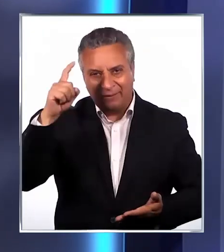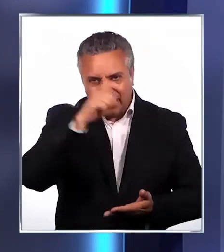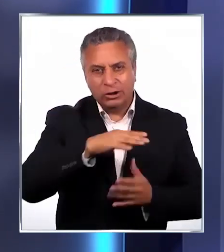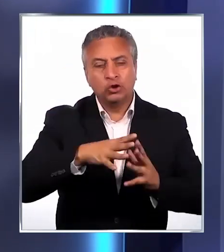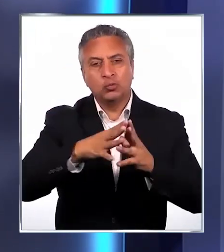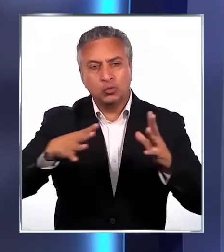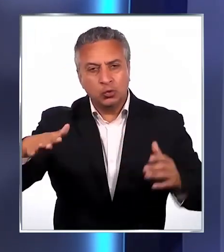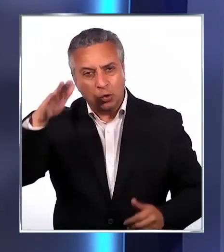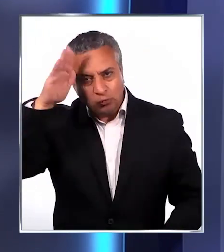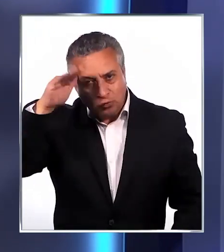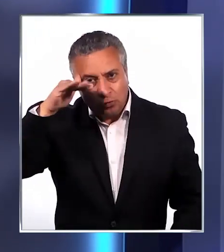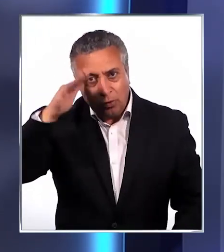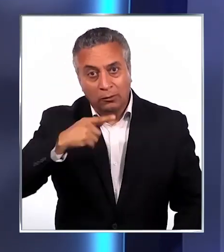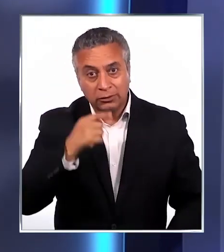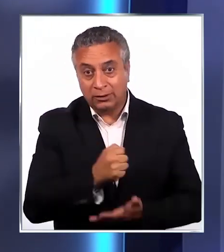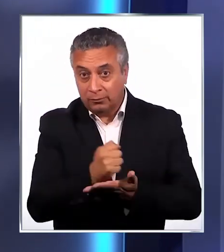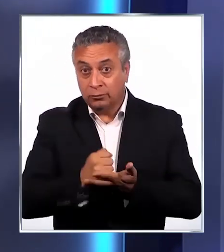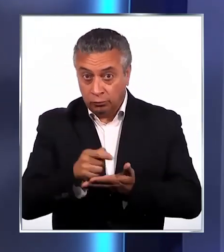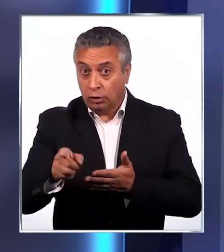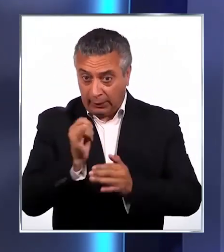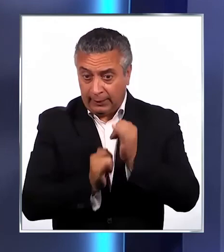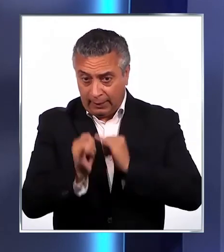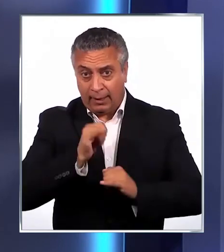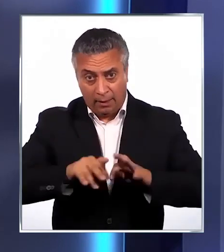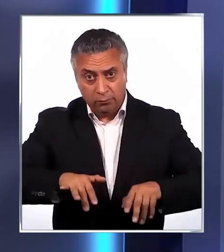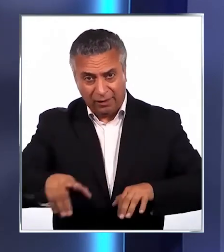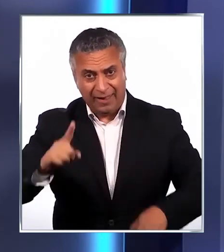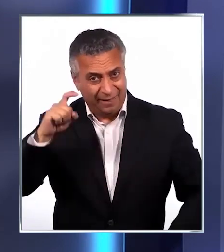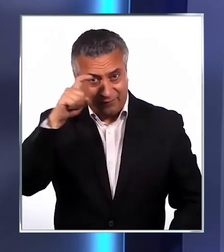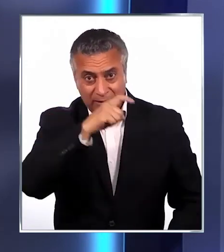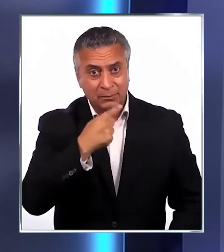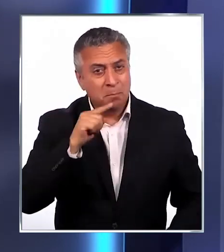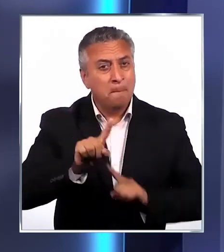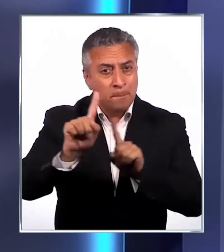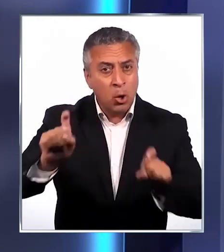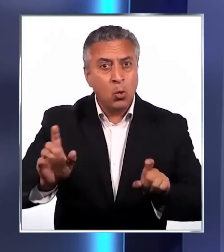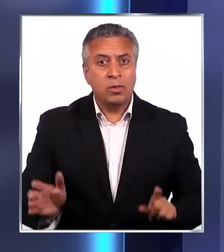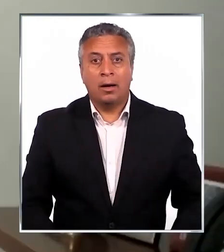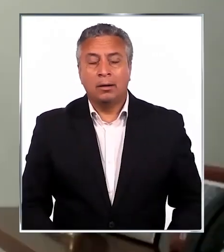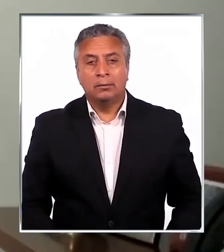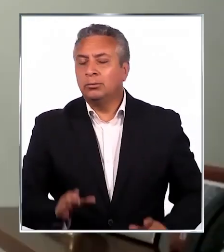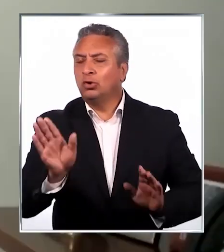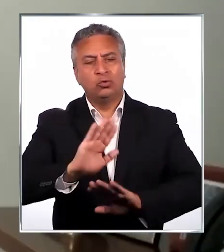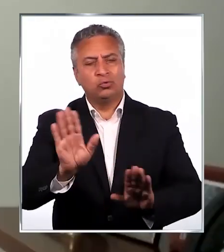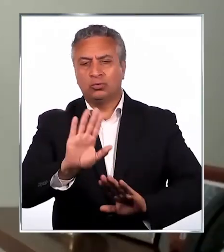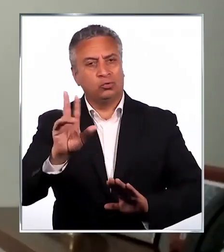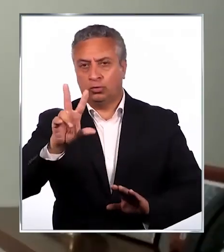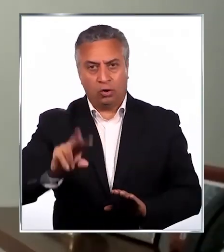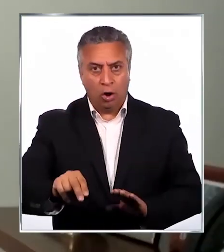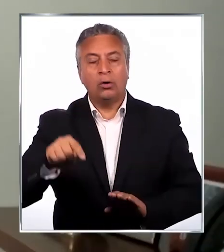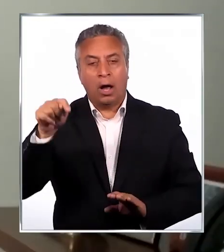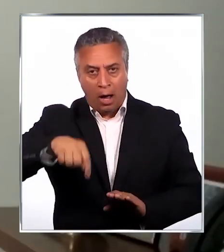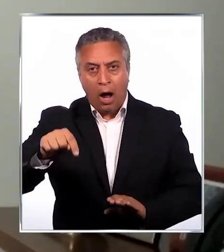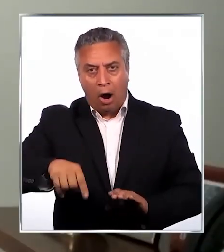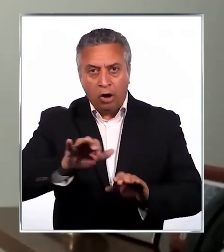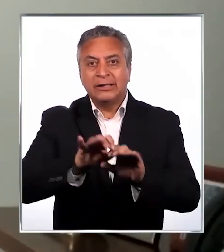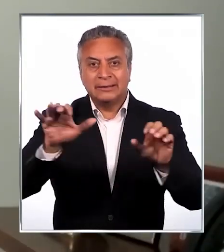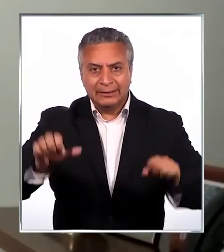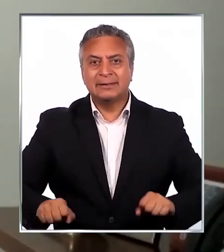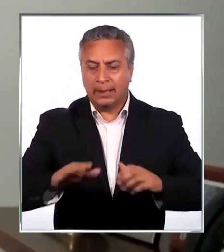engorroso, hay mucha burocracia. ¿Es así cuando uno ingresa a Internet a buscar estos pagos, por ejemplo? No, nosotros tenemos ahora un